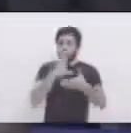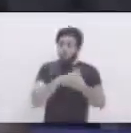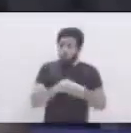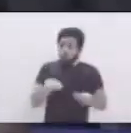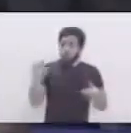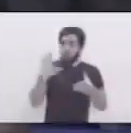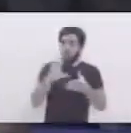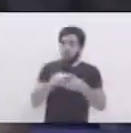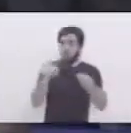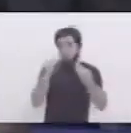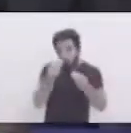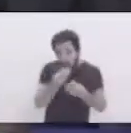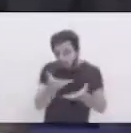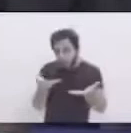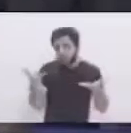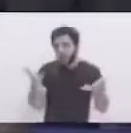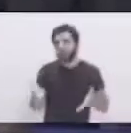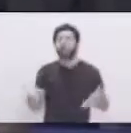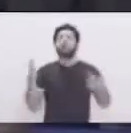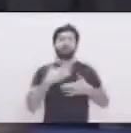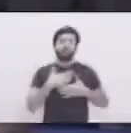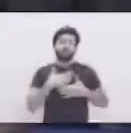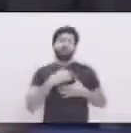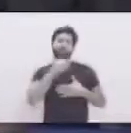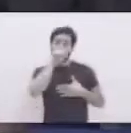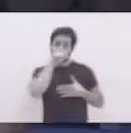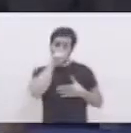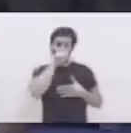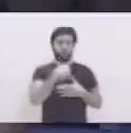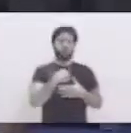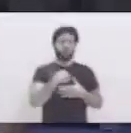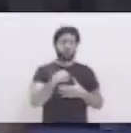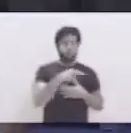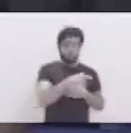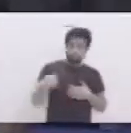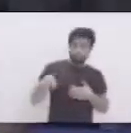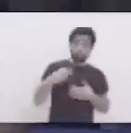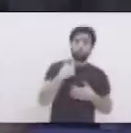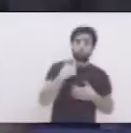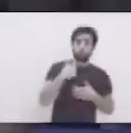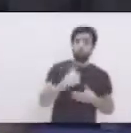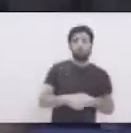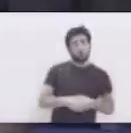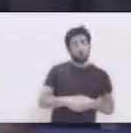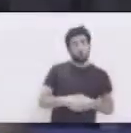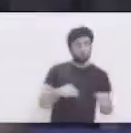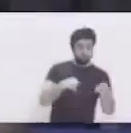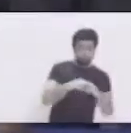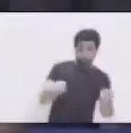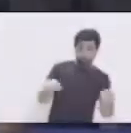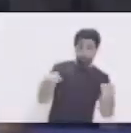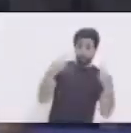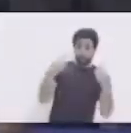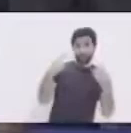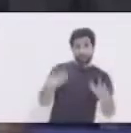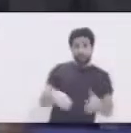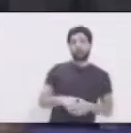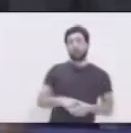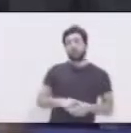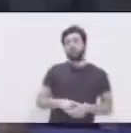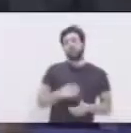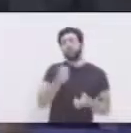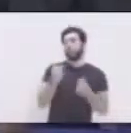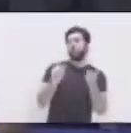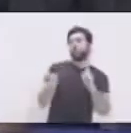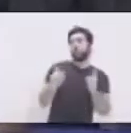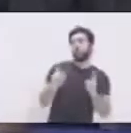una parte muy especial, bueno, a mí que me encanta, espero que a ustedes también les gusta. Sí, nos encanta. ¿Han visto todos los cuentos en el programa? Sí. ¿Cuál